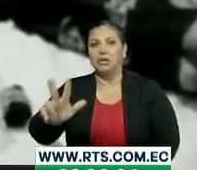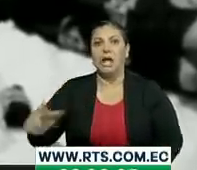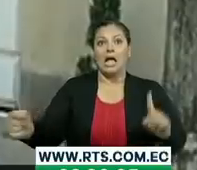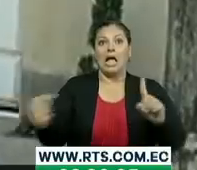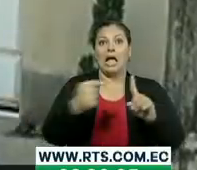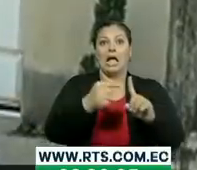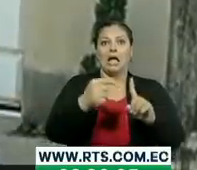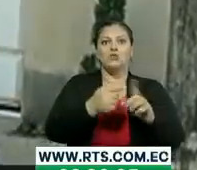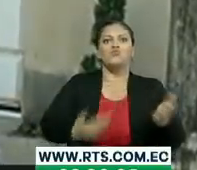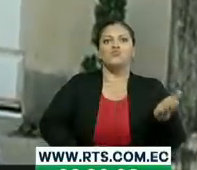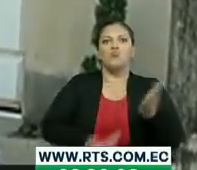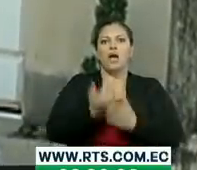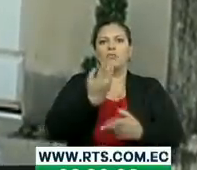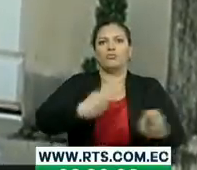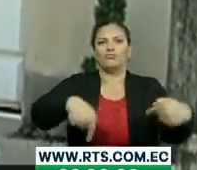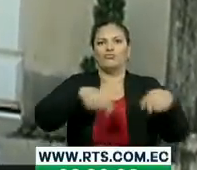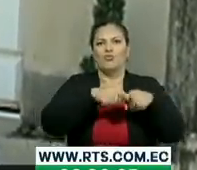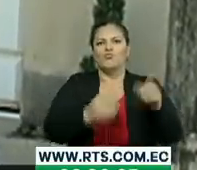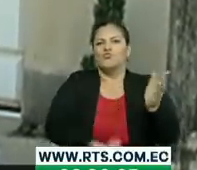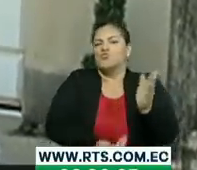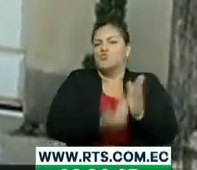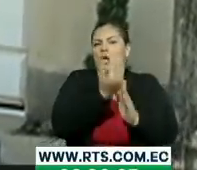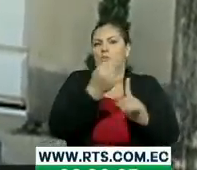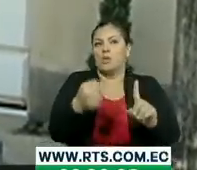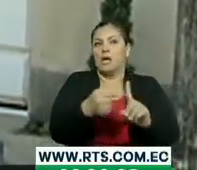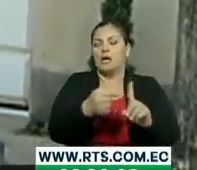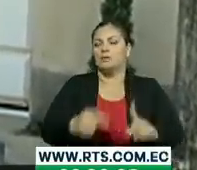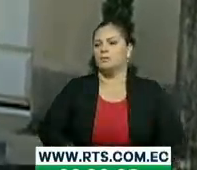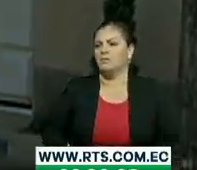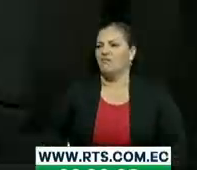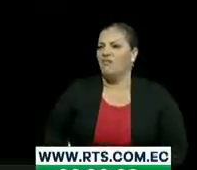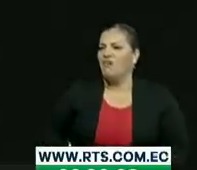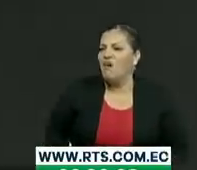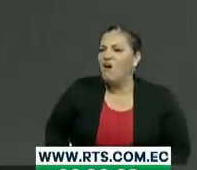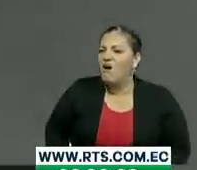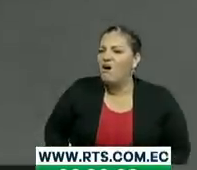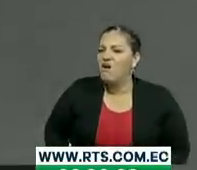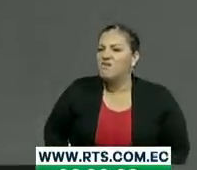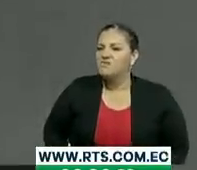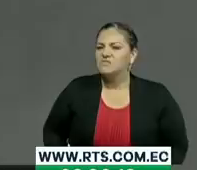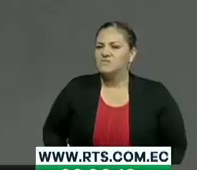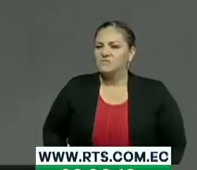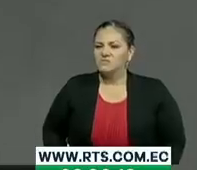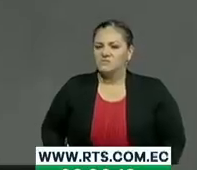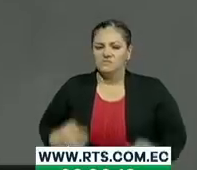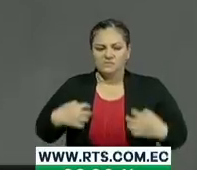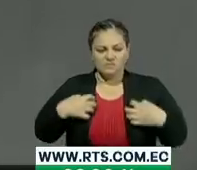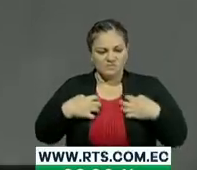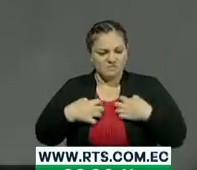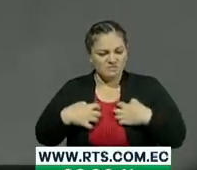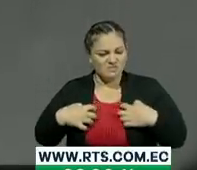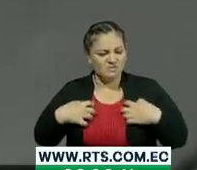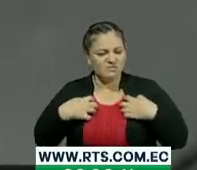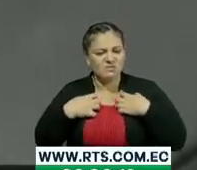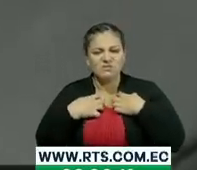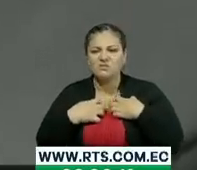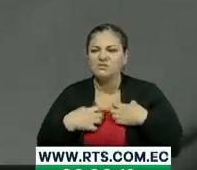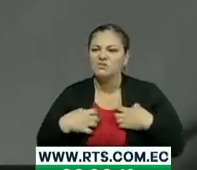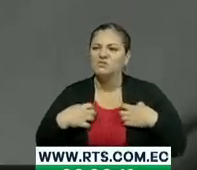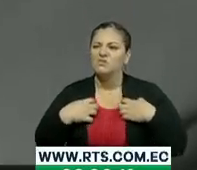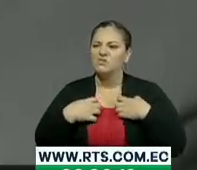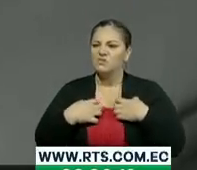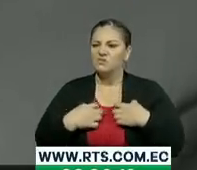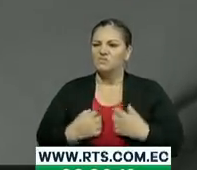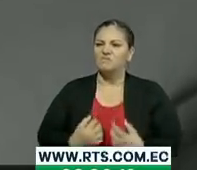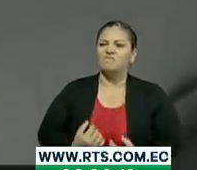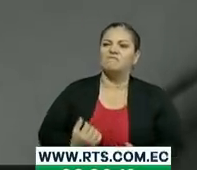todo. ¿Qué tiempo tiene con el compromiso actual? Ya más de un año. Según versiones, el hecho se habría dado en frente de los 2 hijos